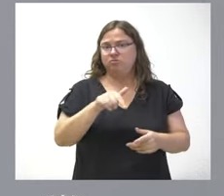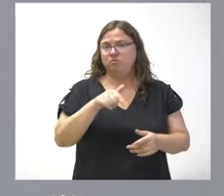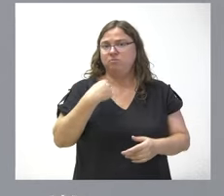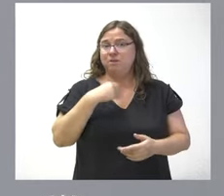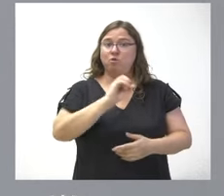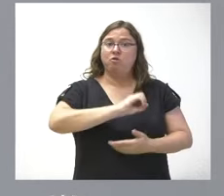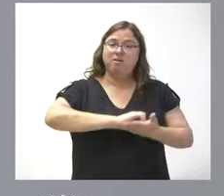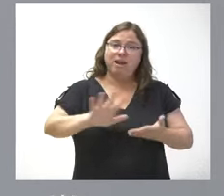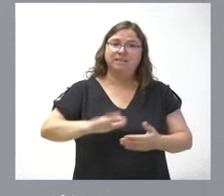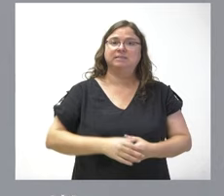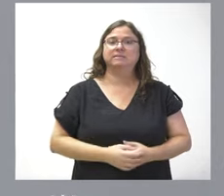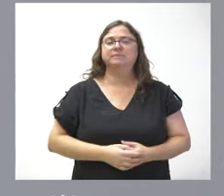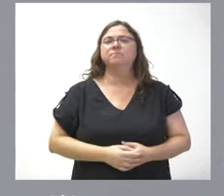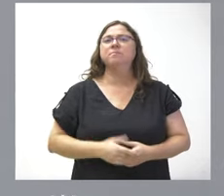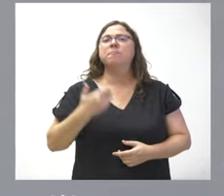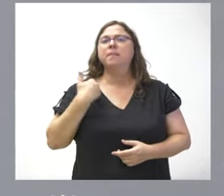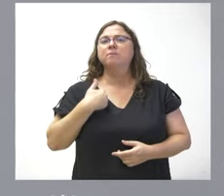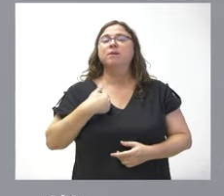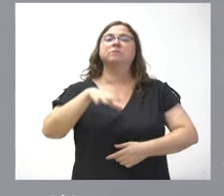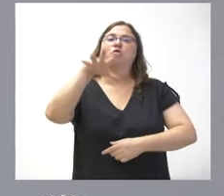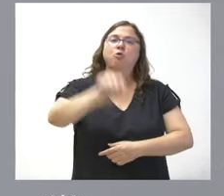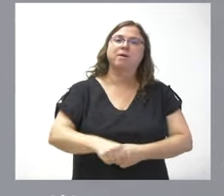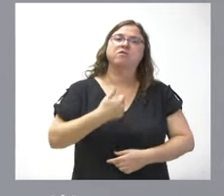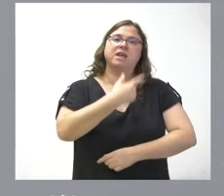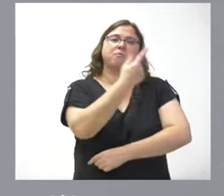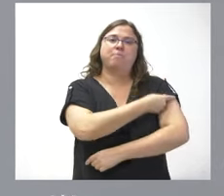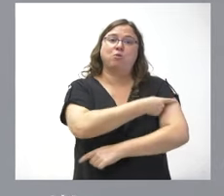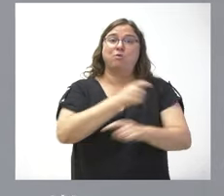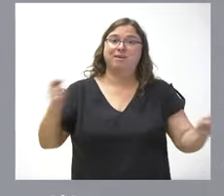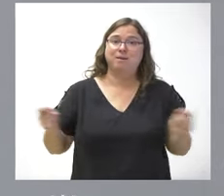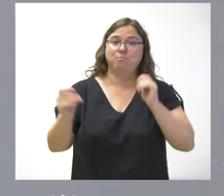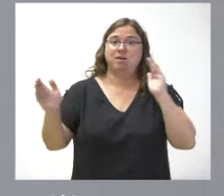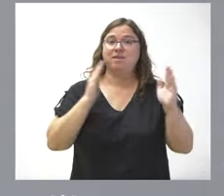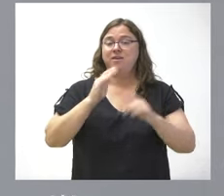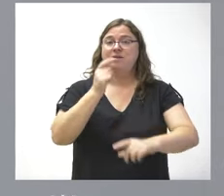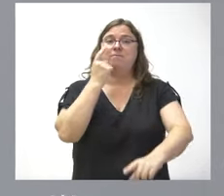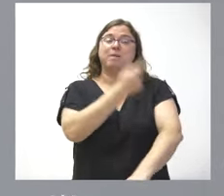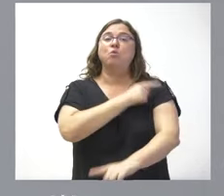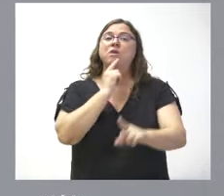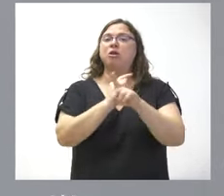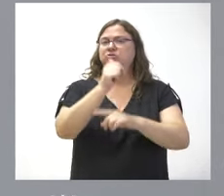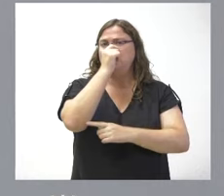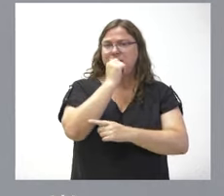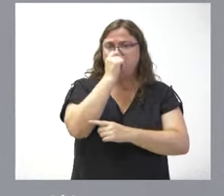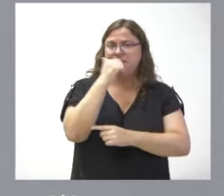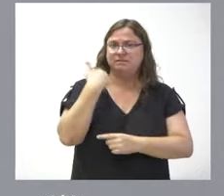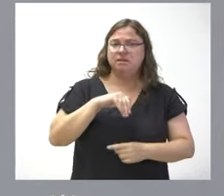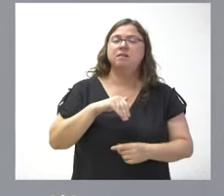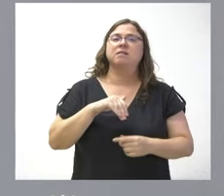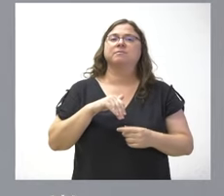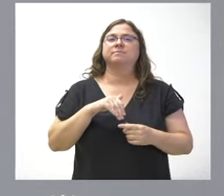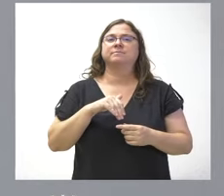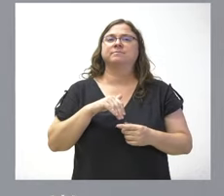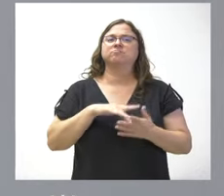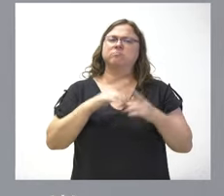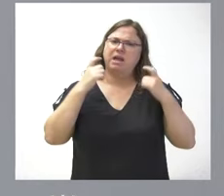gratuidad donde hemos adquirido las vacunas para la campaña de vacunación para la gripe donde hemos hecho un importante